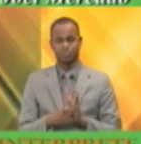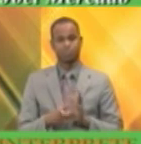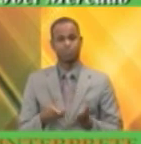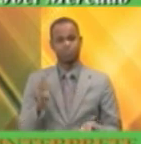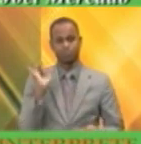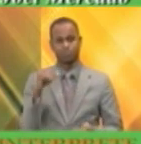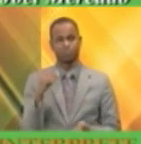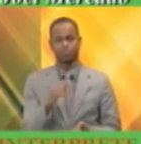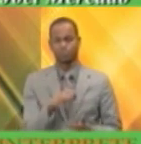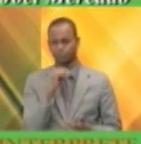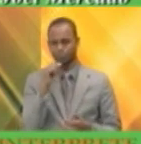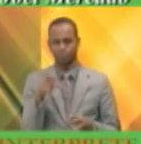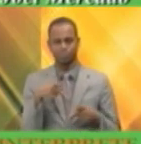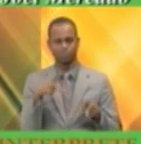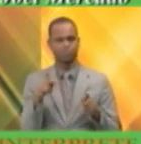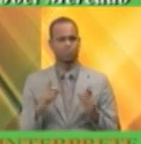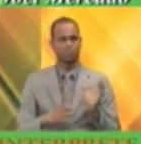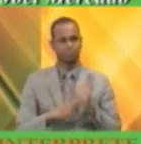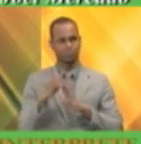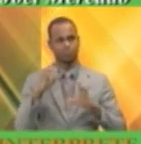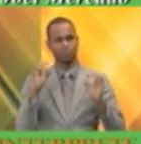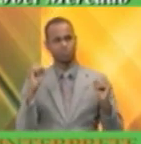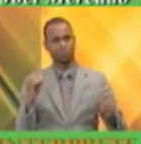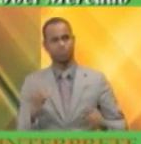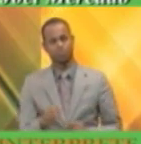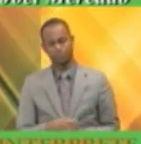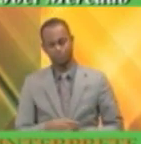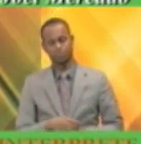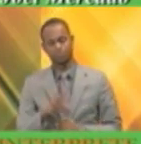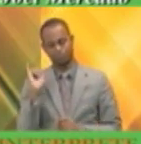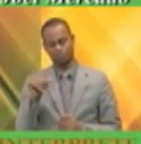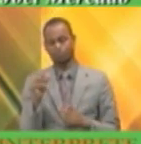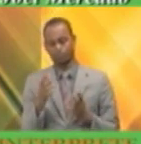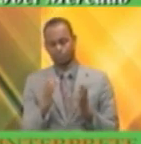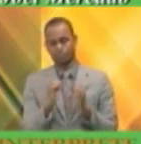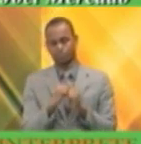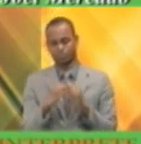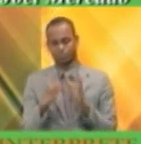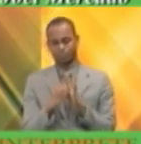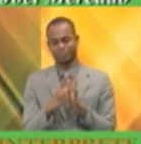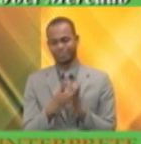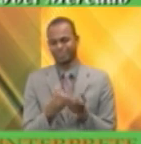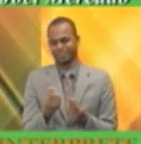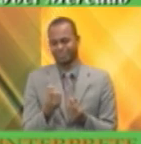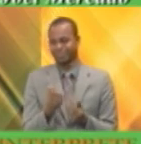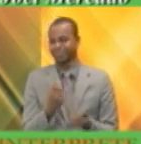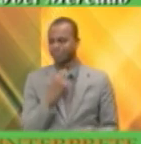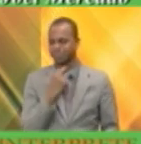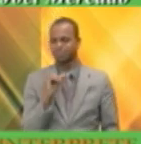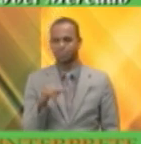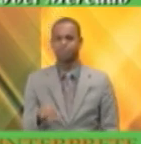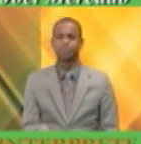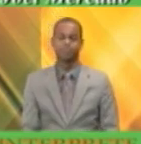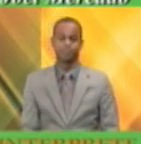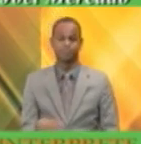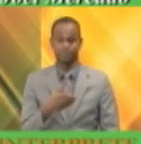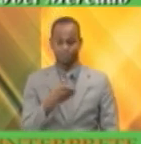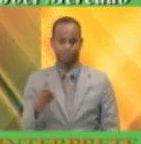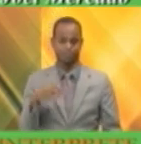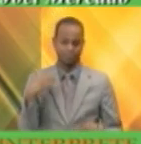no deja que se desarrolle nada. Es la económica. Pero bueno, esta gente ha